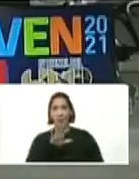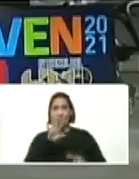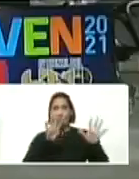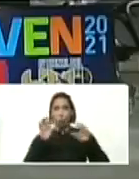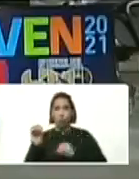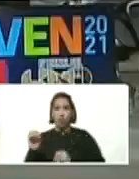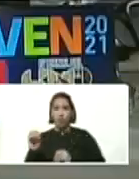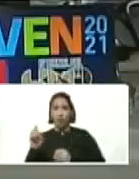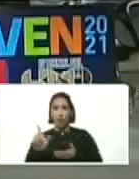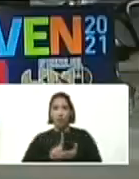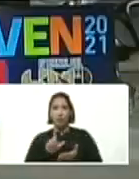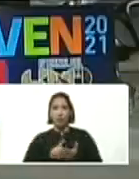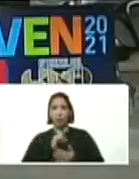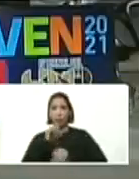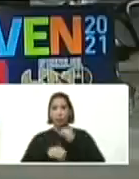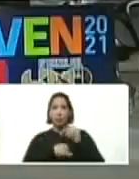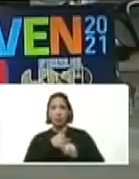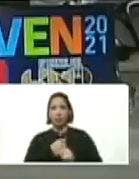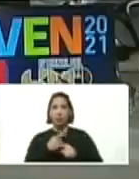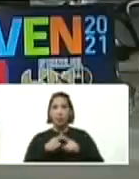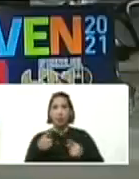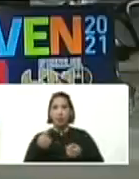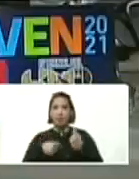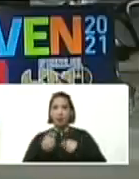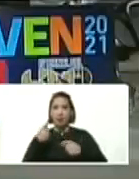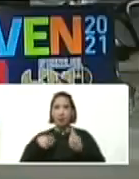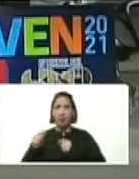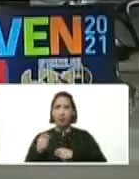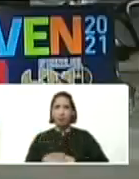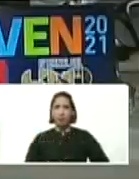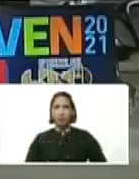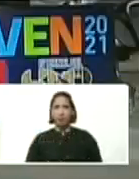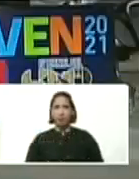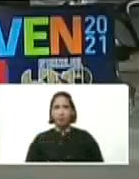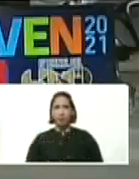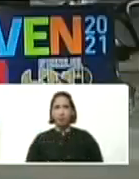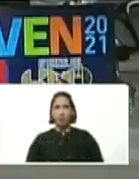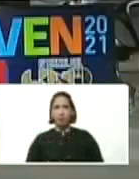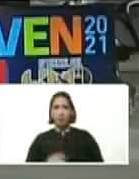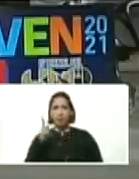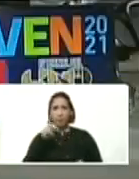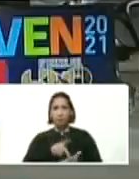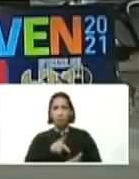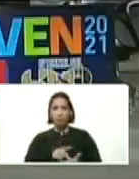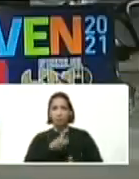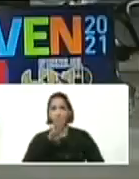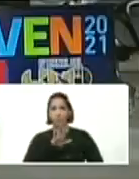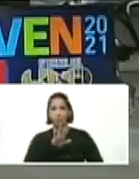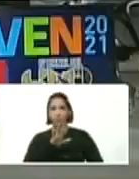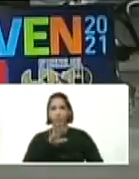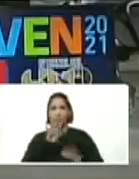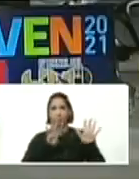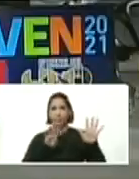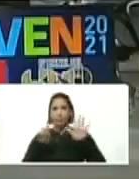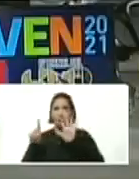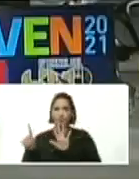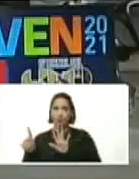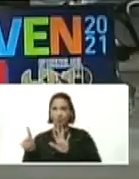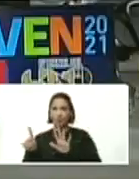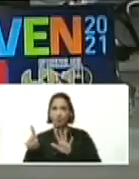590 libros internacionales para la venta, la presencia de 596